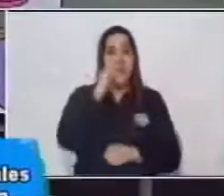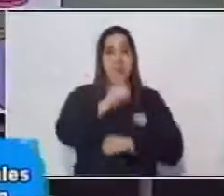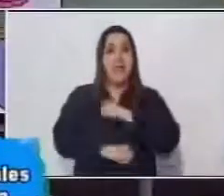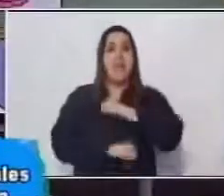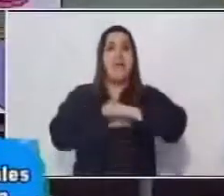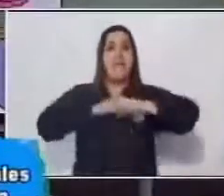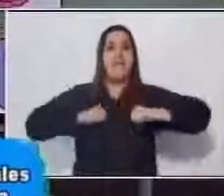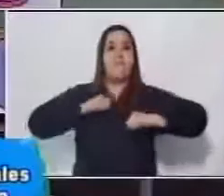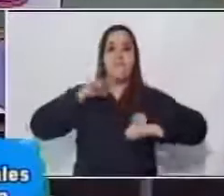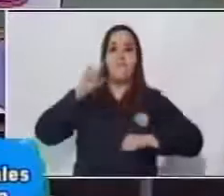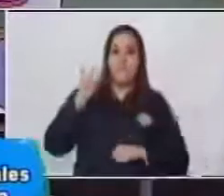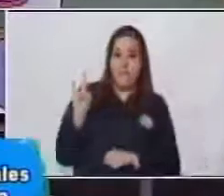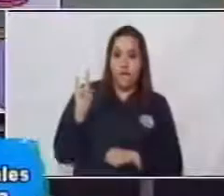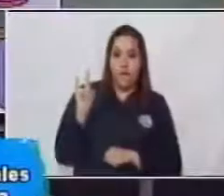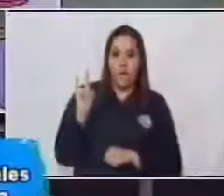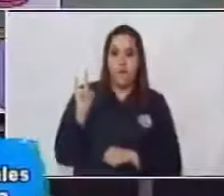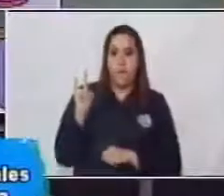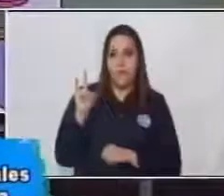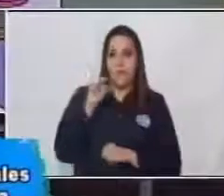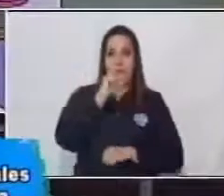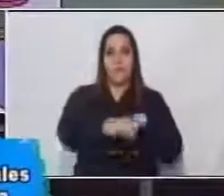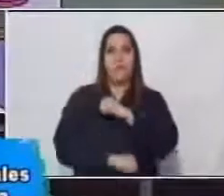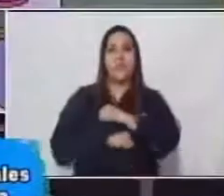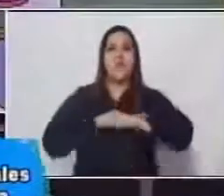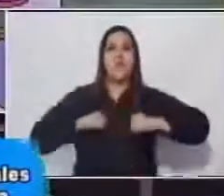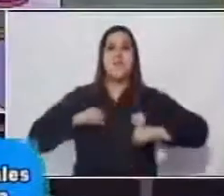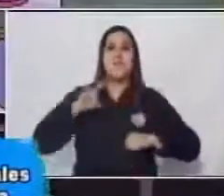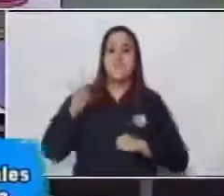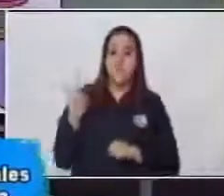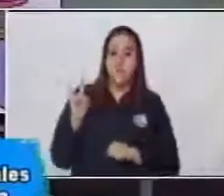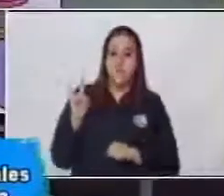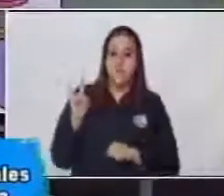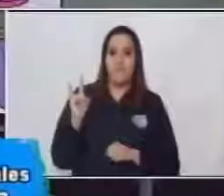bien. Empieza con fu.